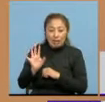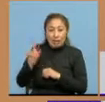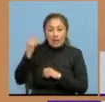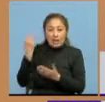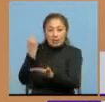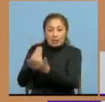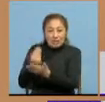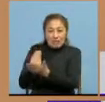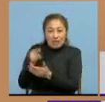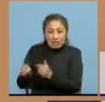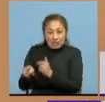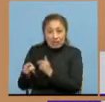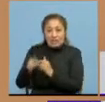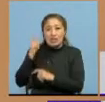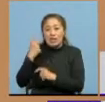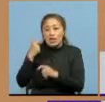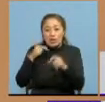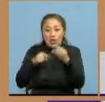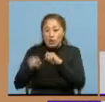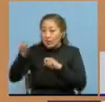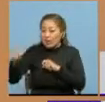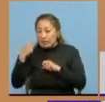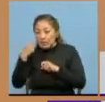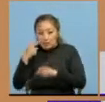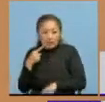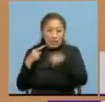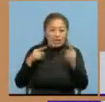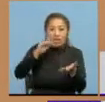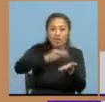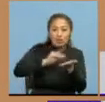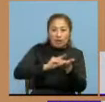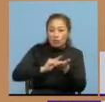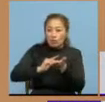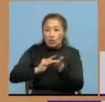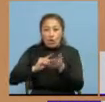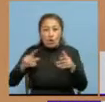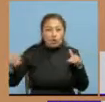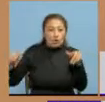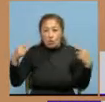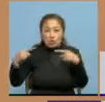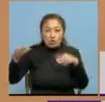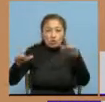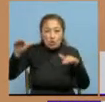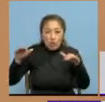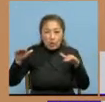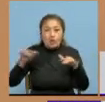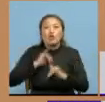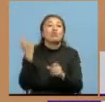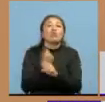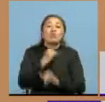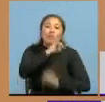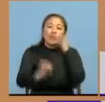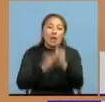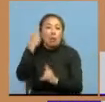Institucionales diciendo que no haya incompatibilidades entre ser intendente y ser diputado y no supieron explicar nunca ante los medios de